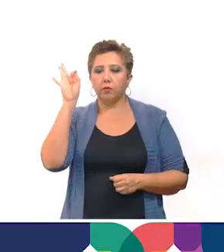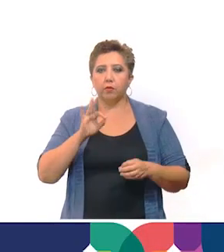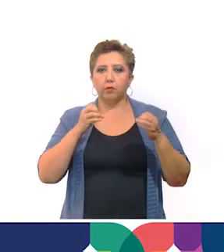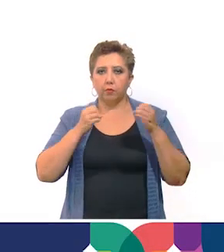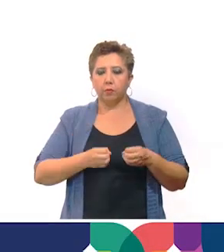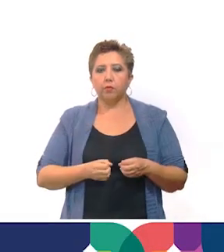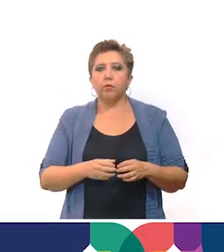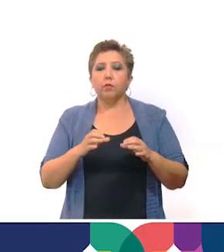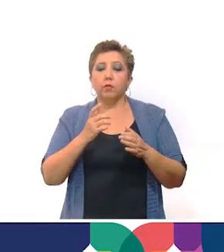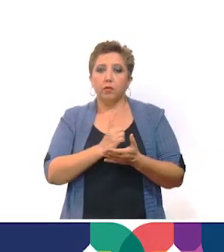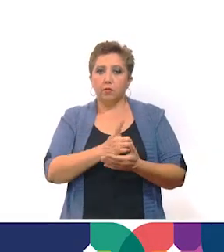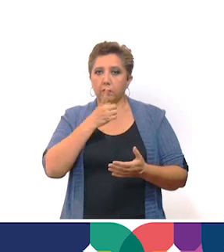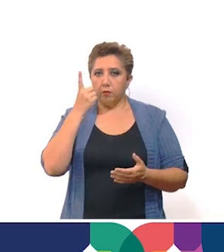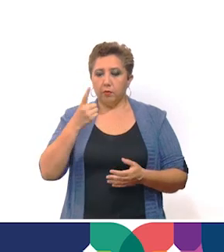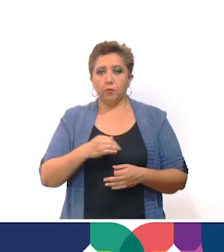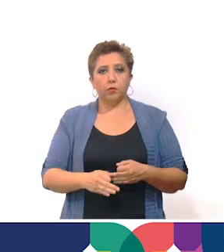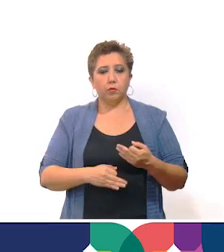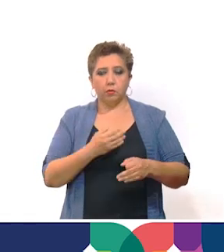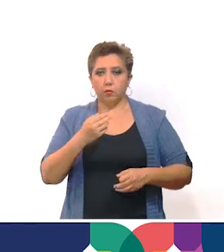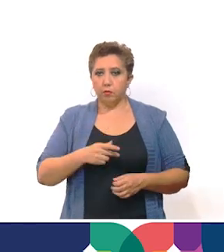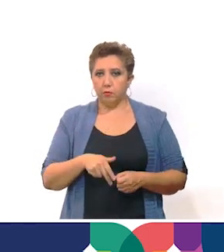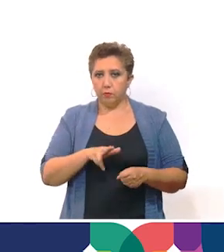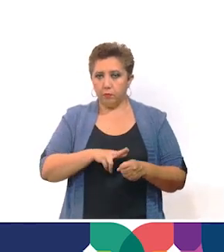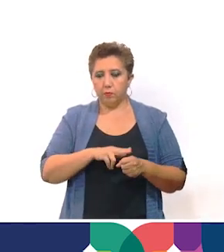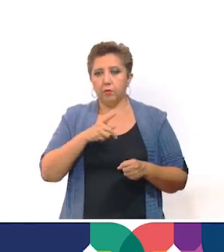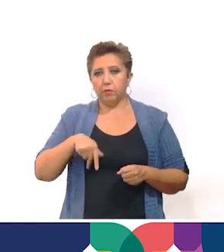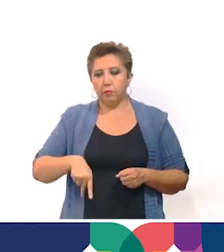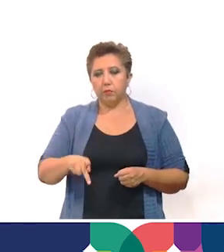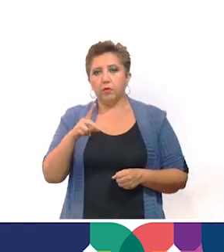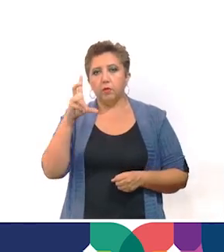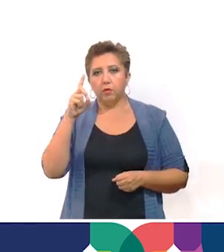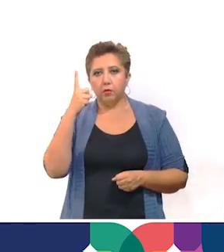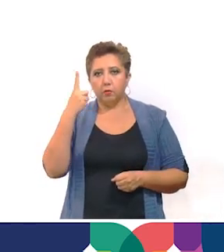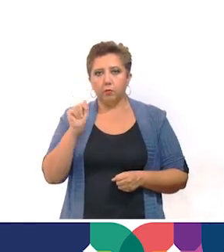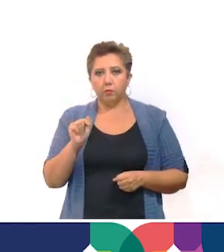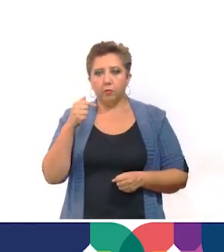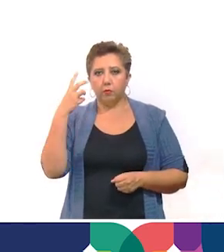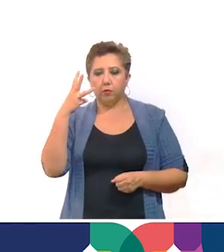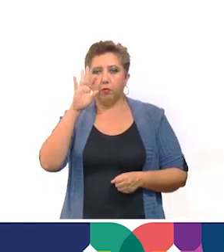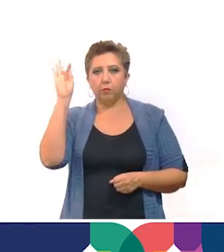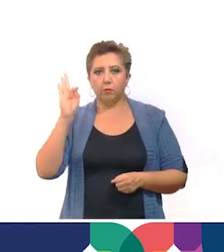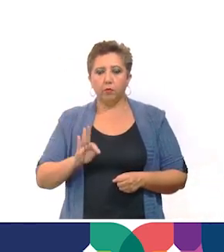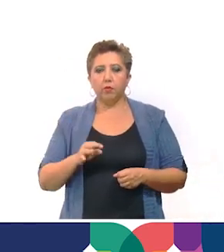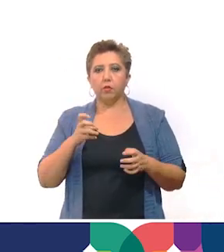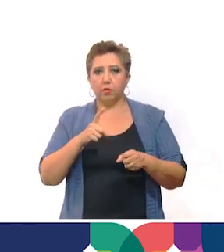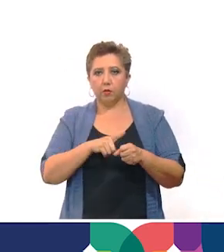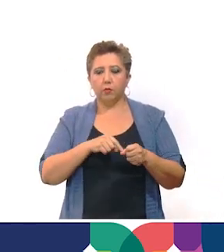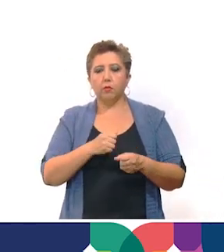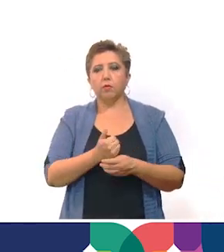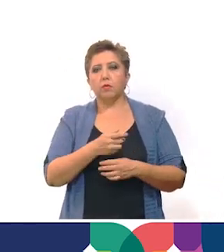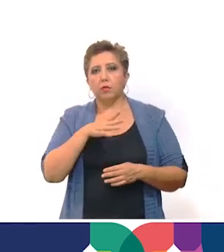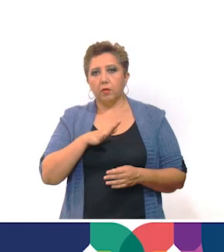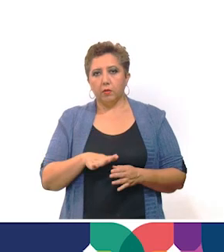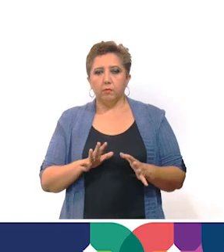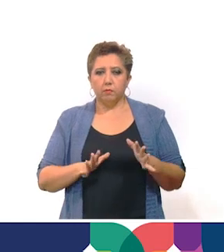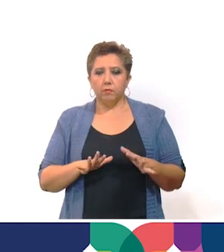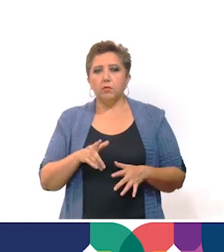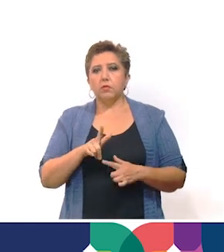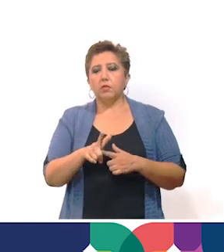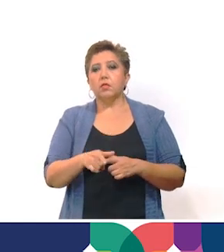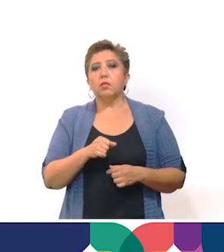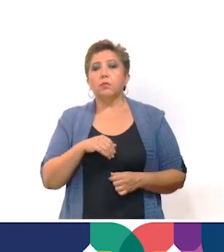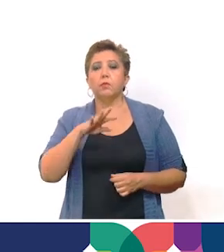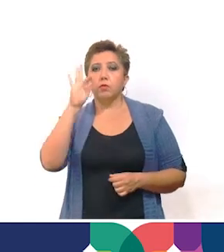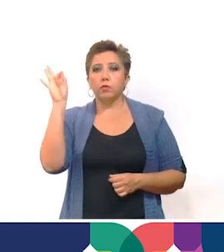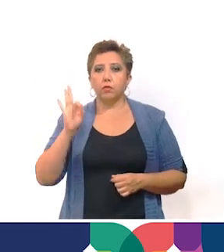ocupación de cuidados intensivos total COVID y no COVID es del 31,3%. Está en color amarillo y estable. El porcentaje